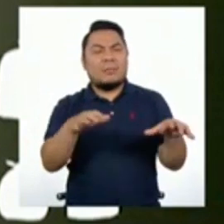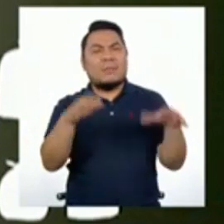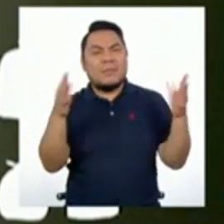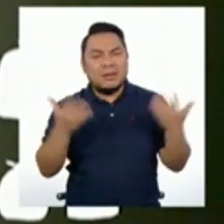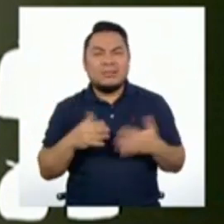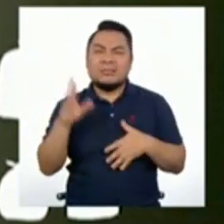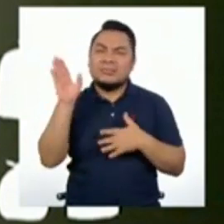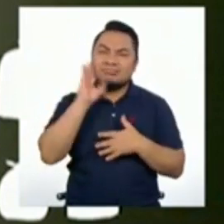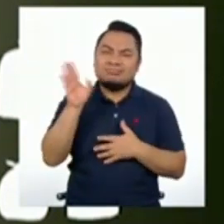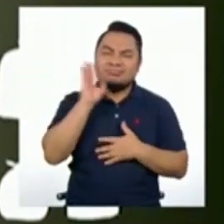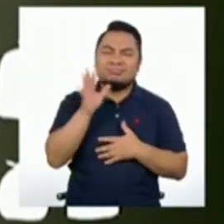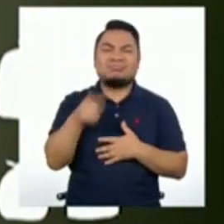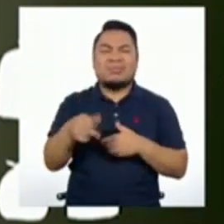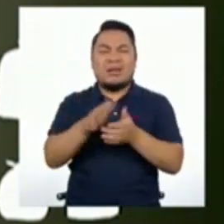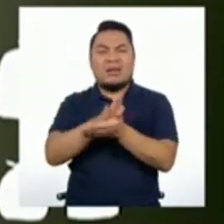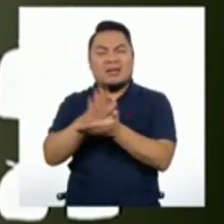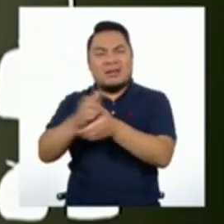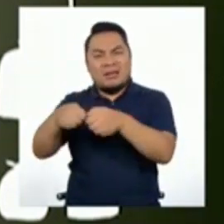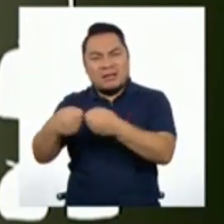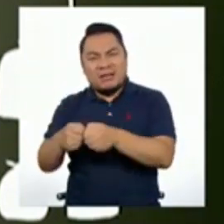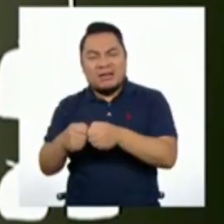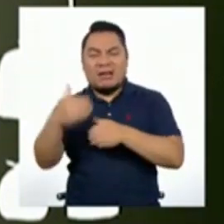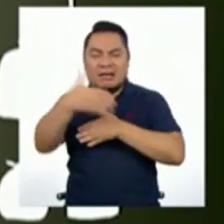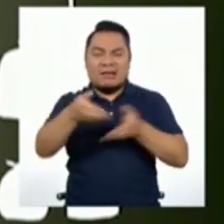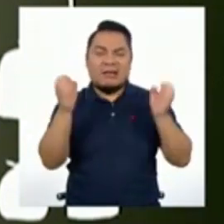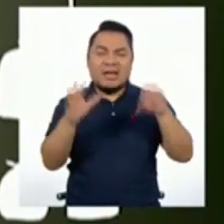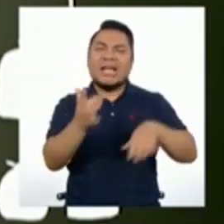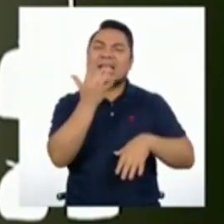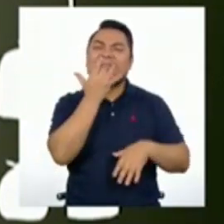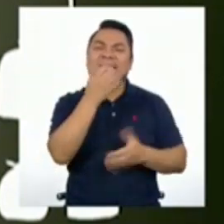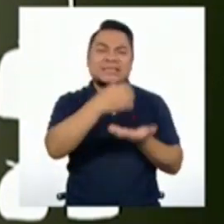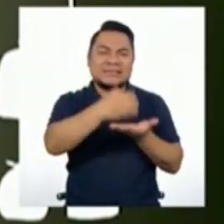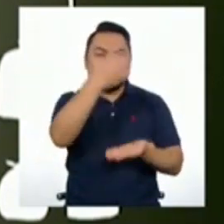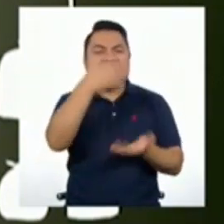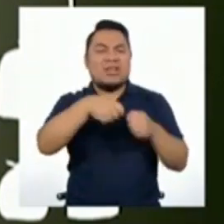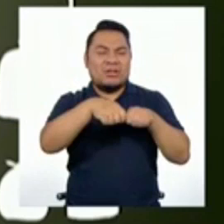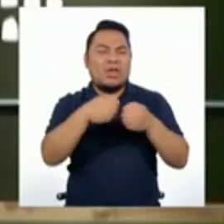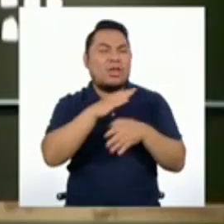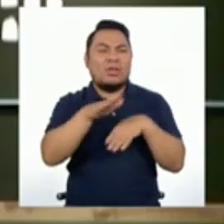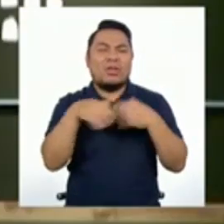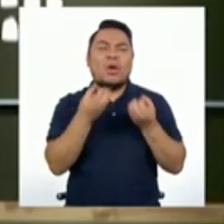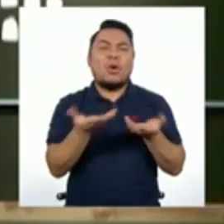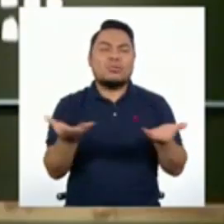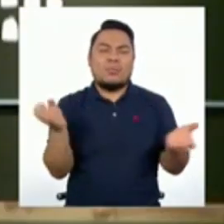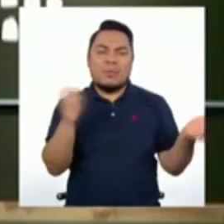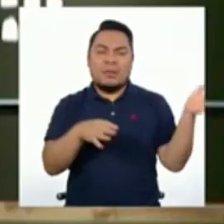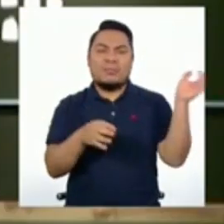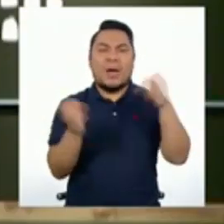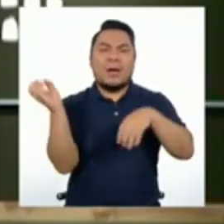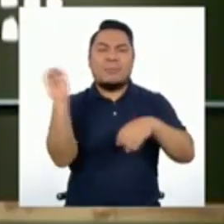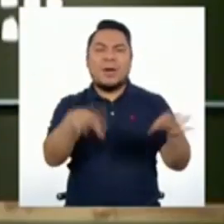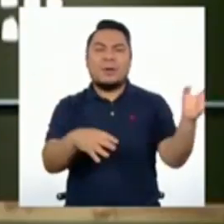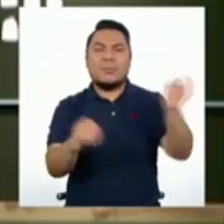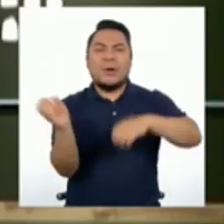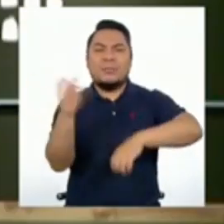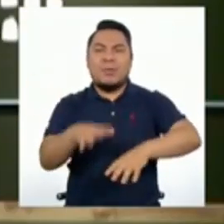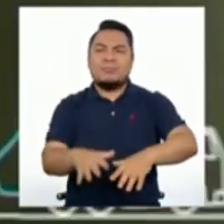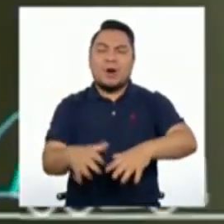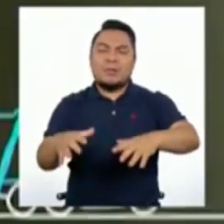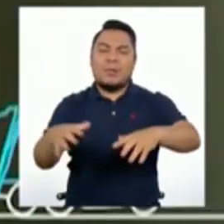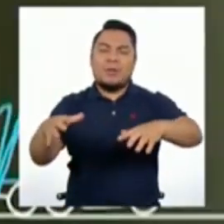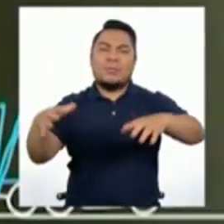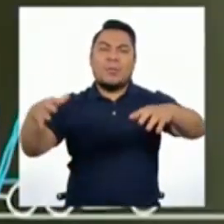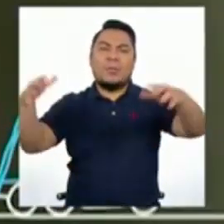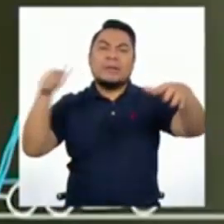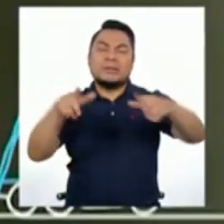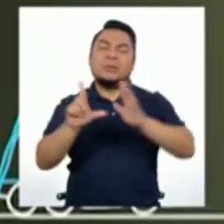comida, vidrio, cartón, cajas, envases, todo tipo de materiales. Hay lugar donde todo esto se acumula y